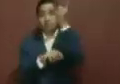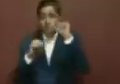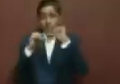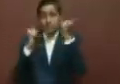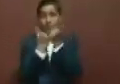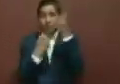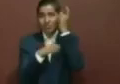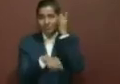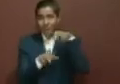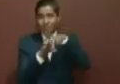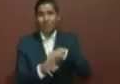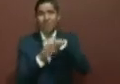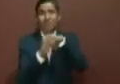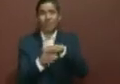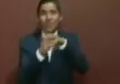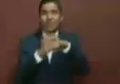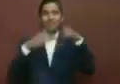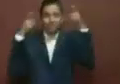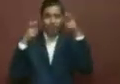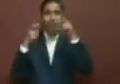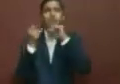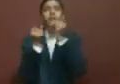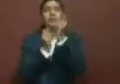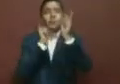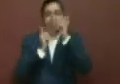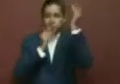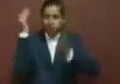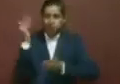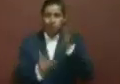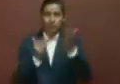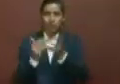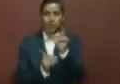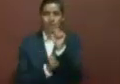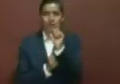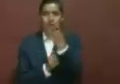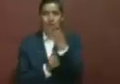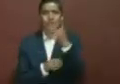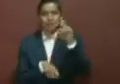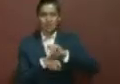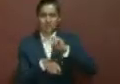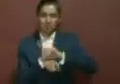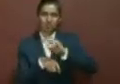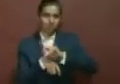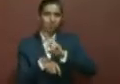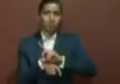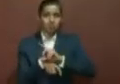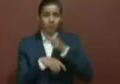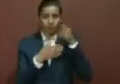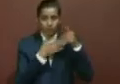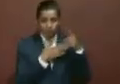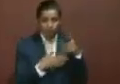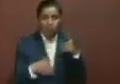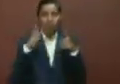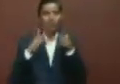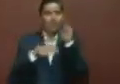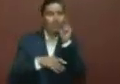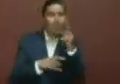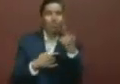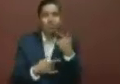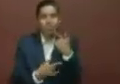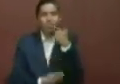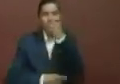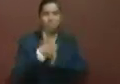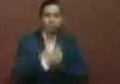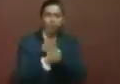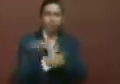espera una afluencia de visitantes durante todos los 24 días, los que vienen a ver las competencias, los que